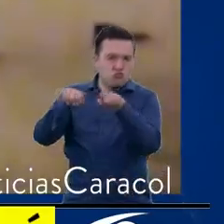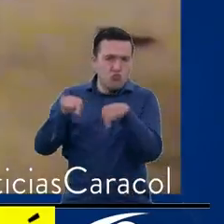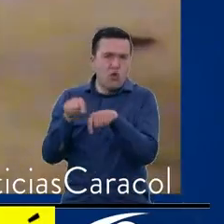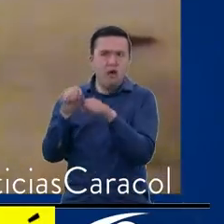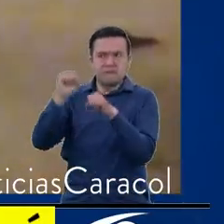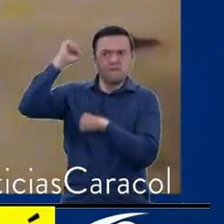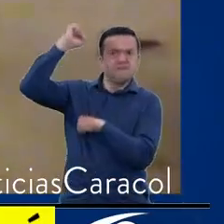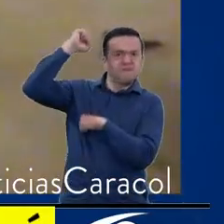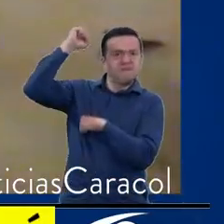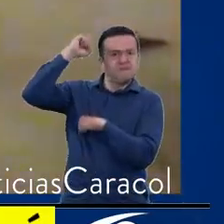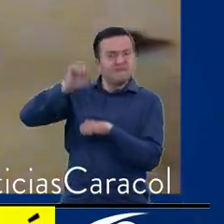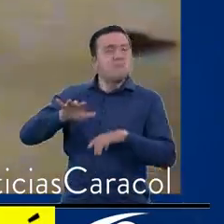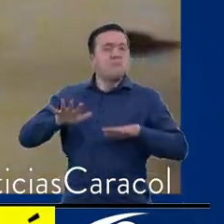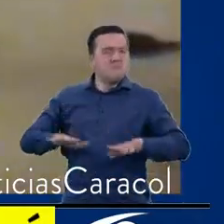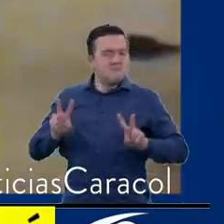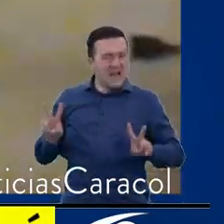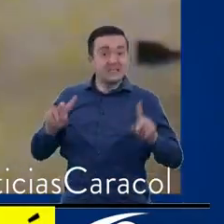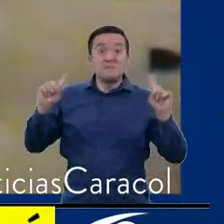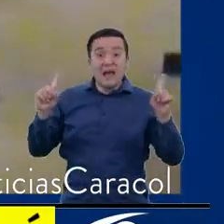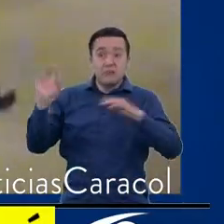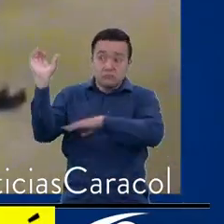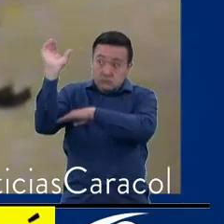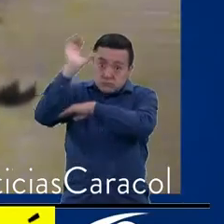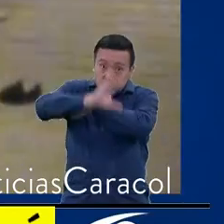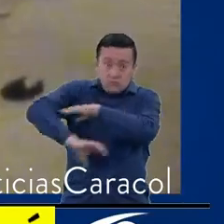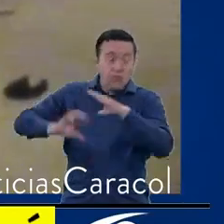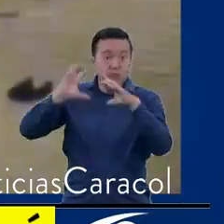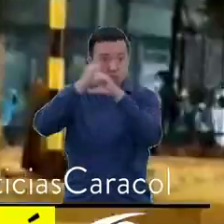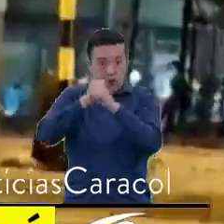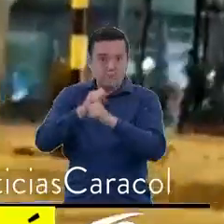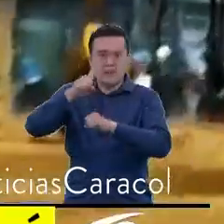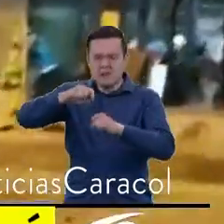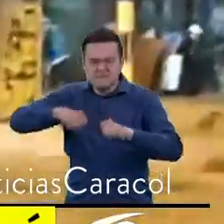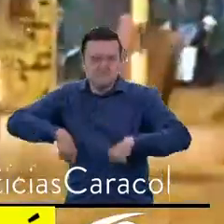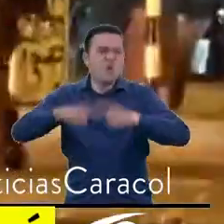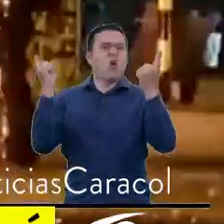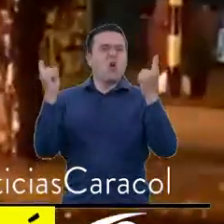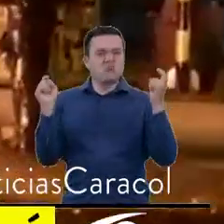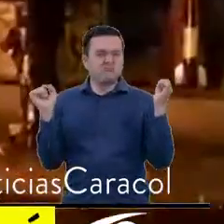nuevamente las calles de algunos sectores de la ciudad se convirtieron en campos de batalla.